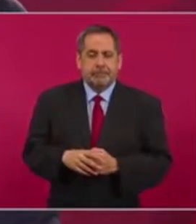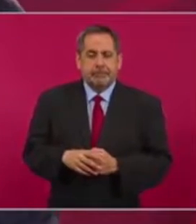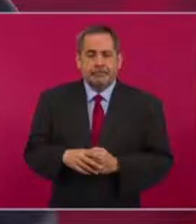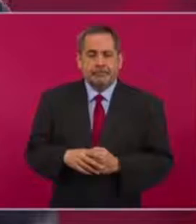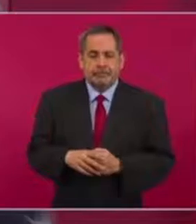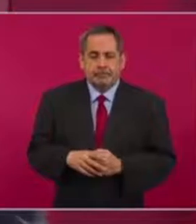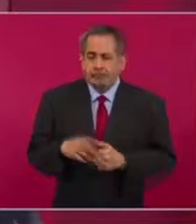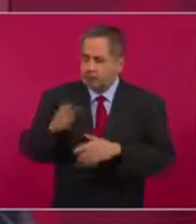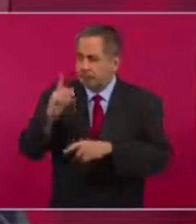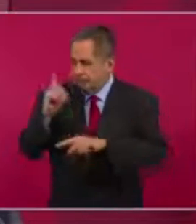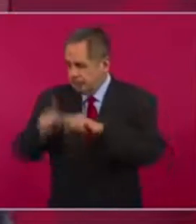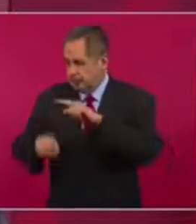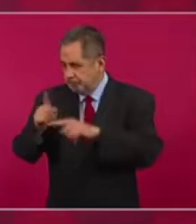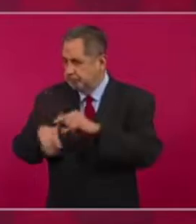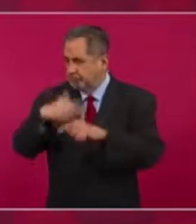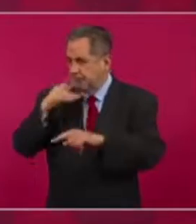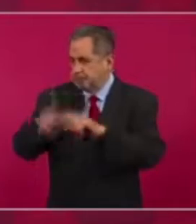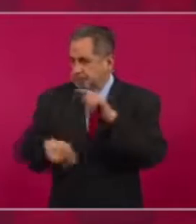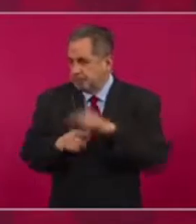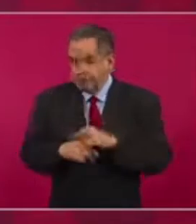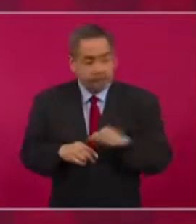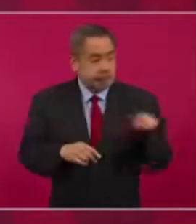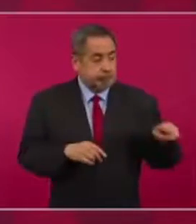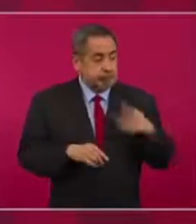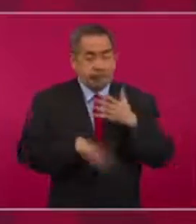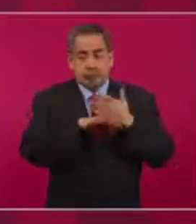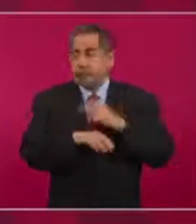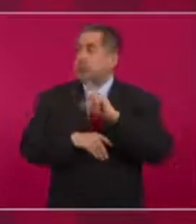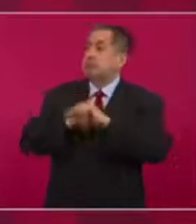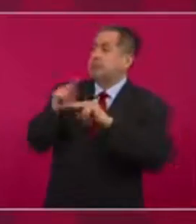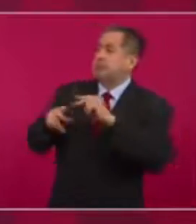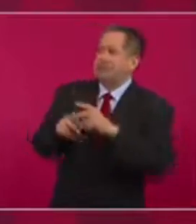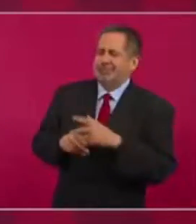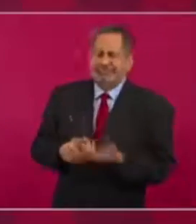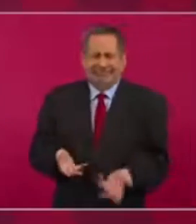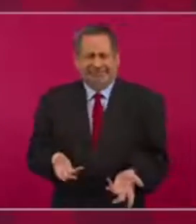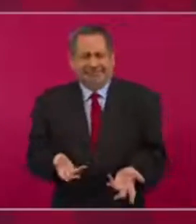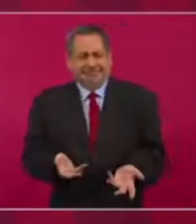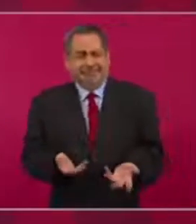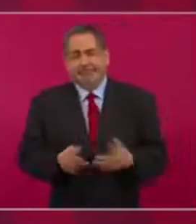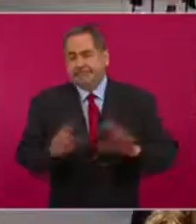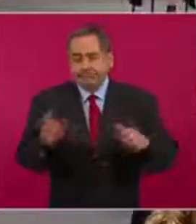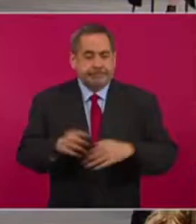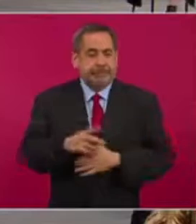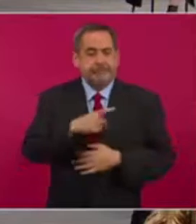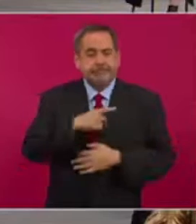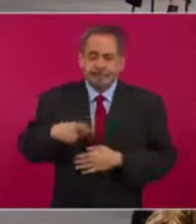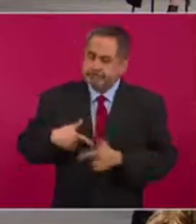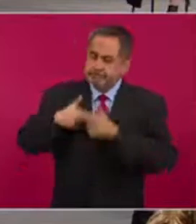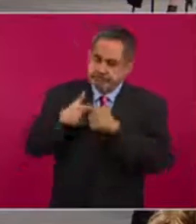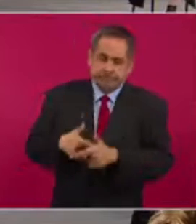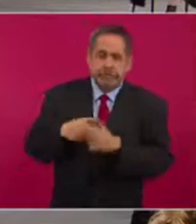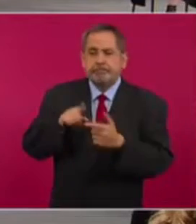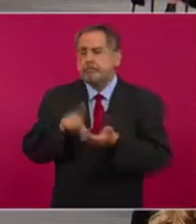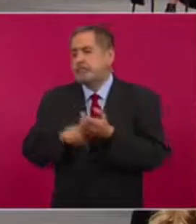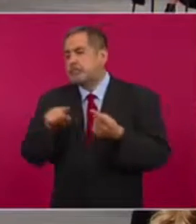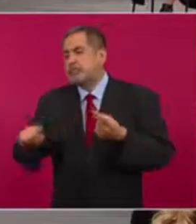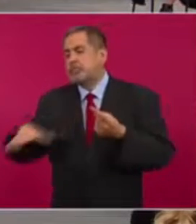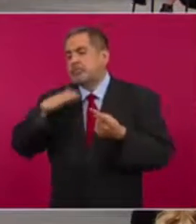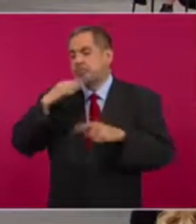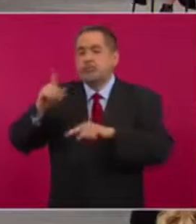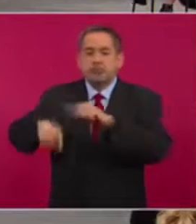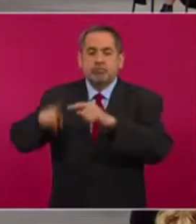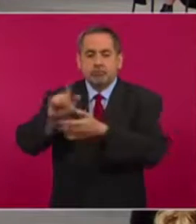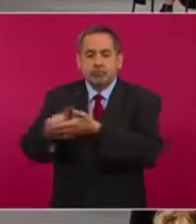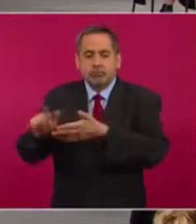evitar la corrupción, de todas maneras están en contra. Entonces, tenemos que seguir limpiando de corrupción el gobierno.